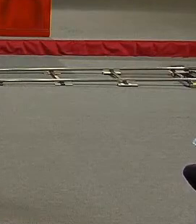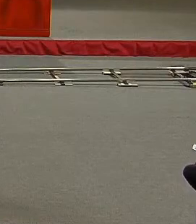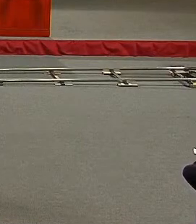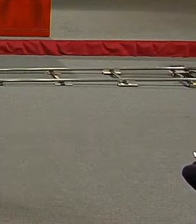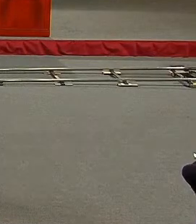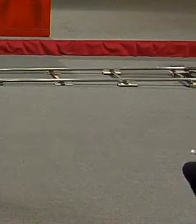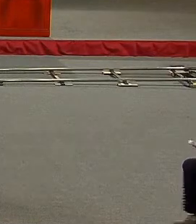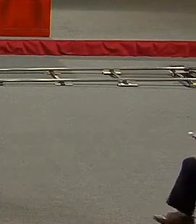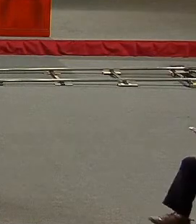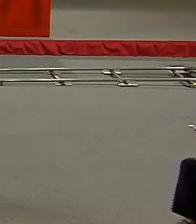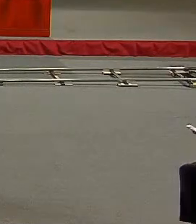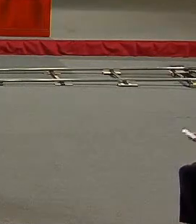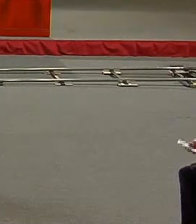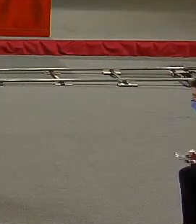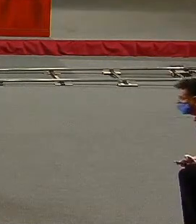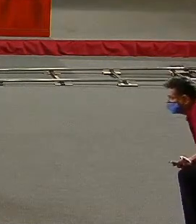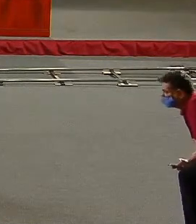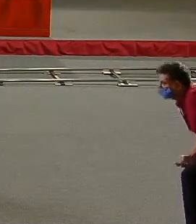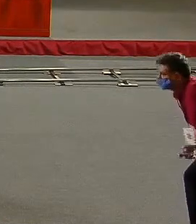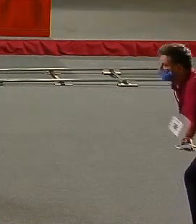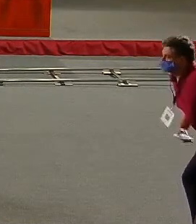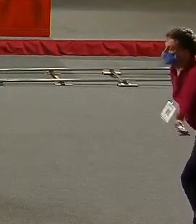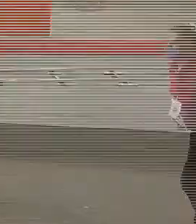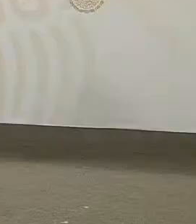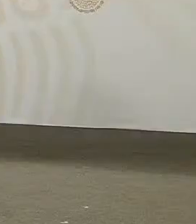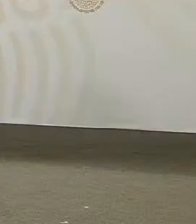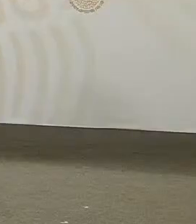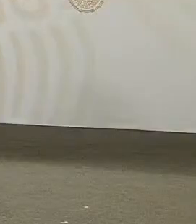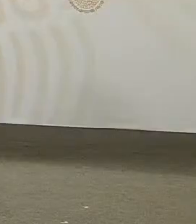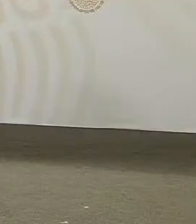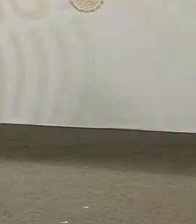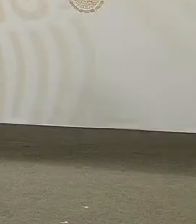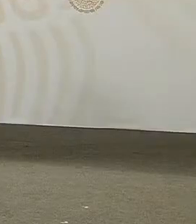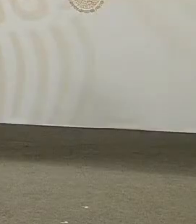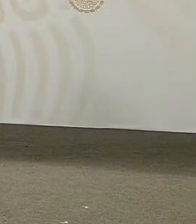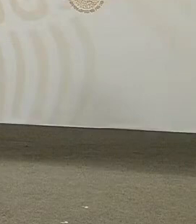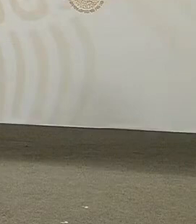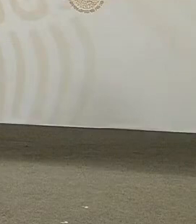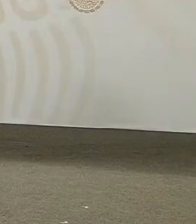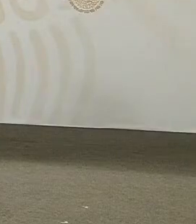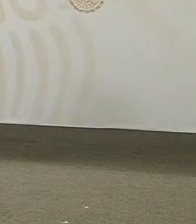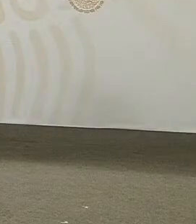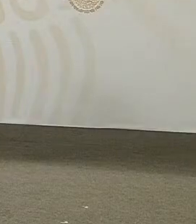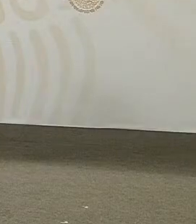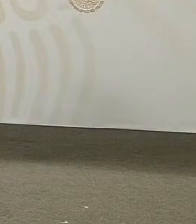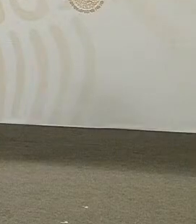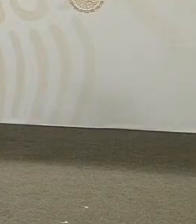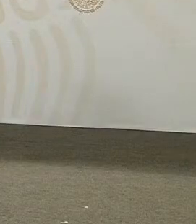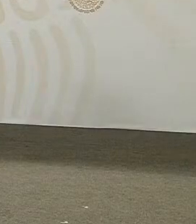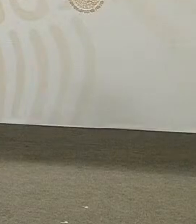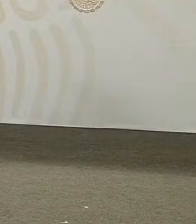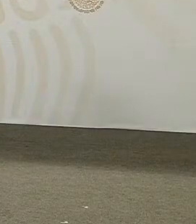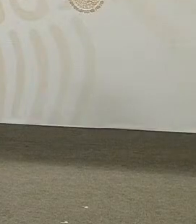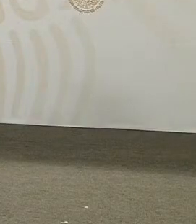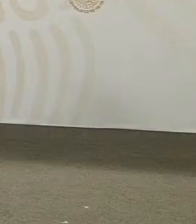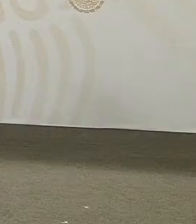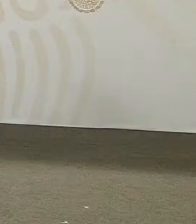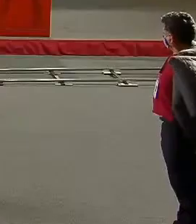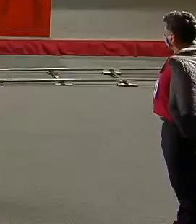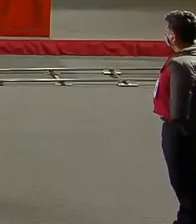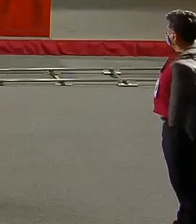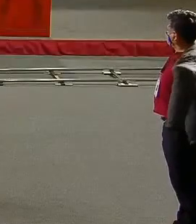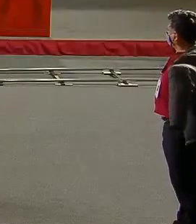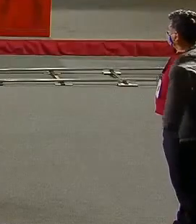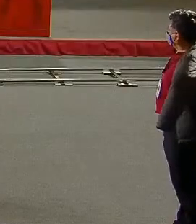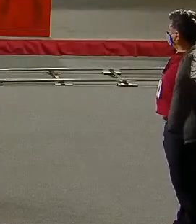decir, estará llegando por lo menos en un mes o mes y medio más, dado que en este momento tenemos suficiencia de pruebas, entonces no